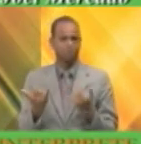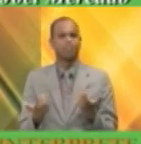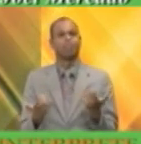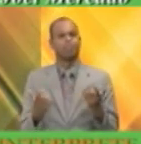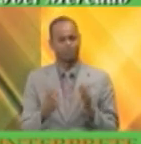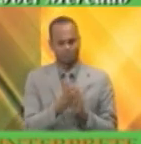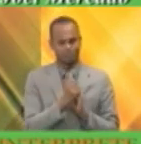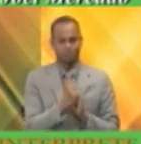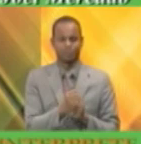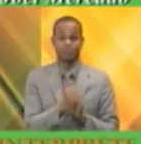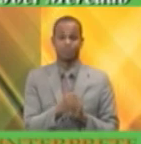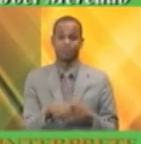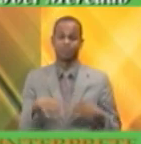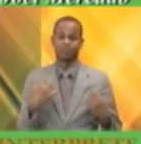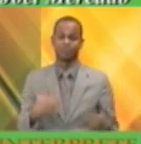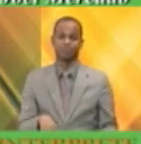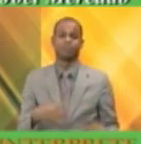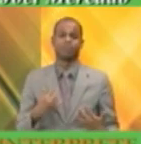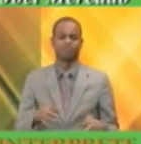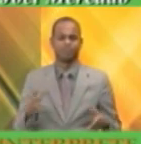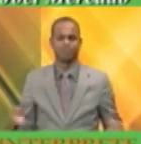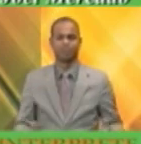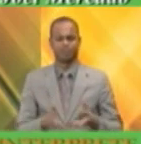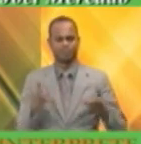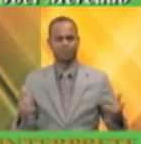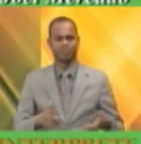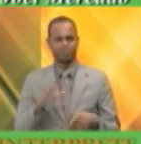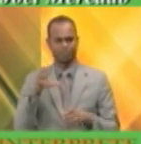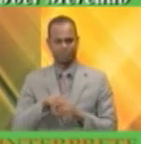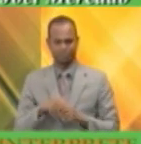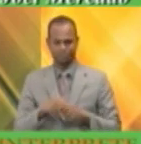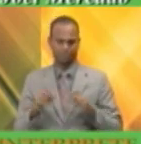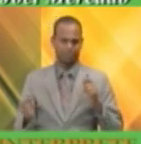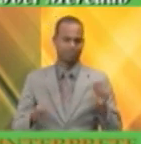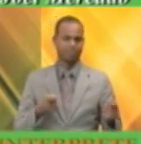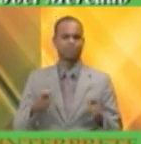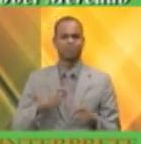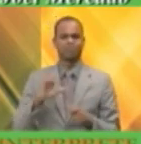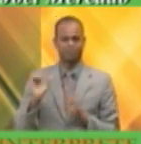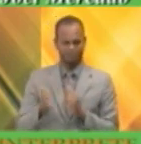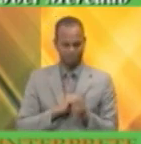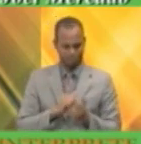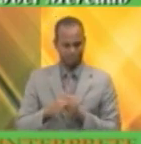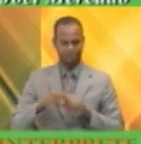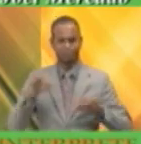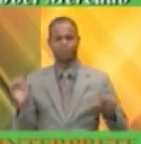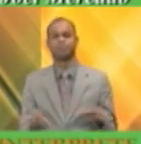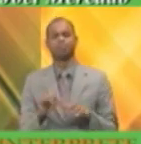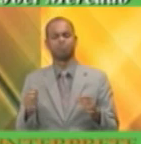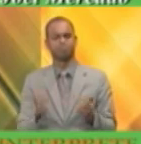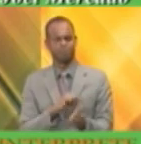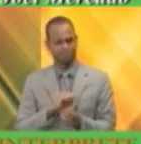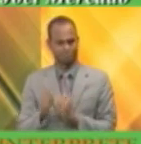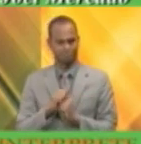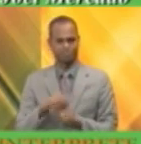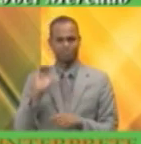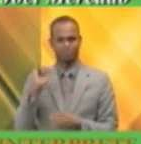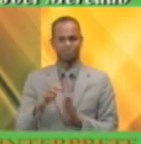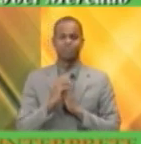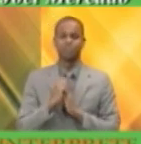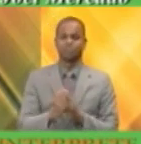forma a su dirigente como gestores en administración deportiva, en gestión deportiva, en